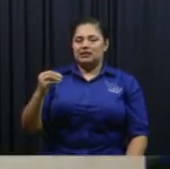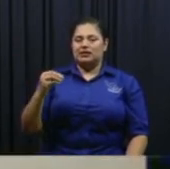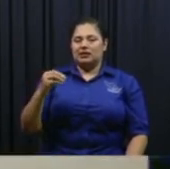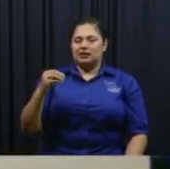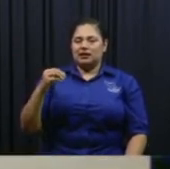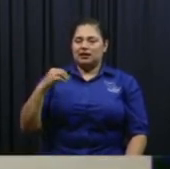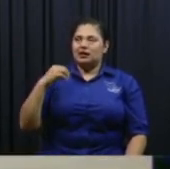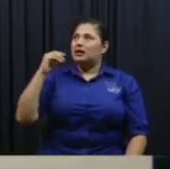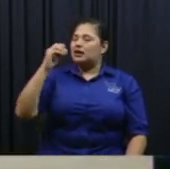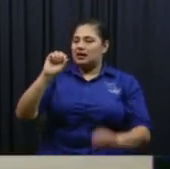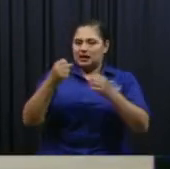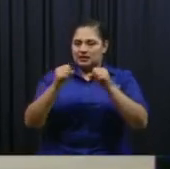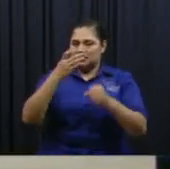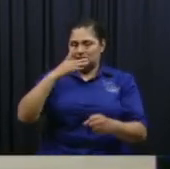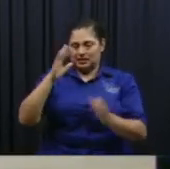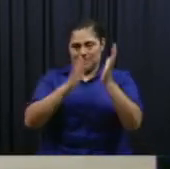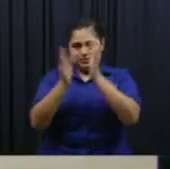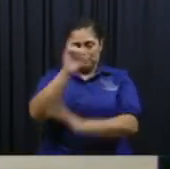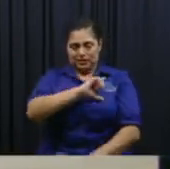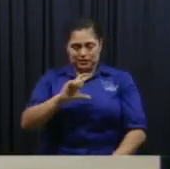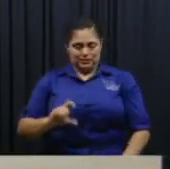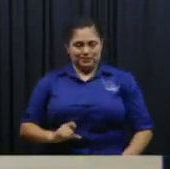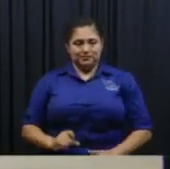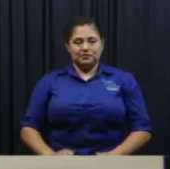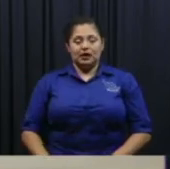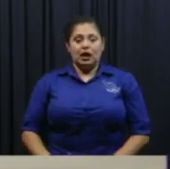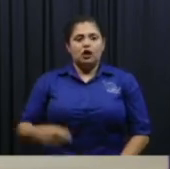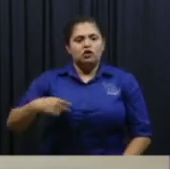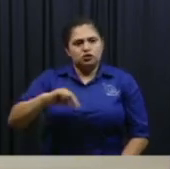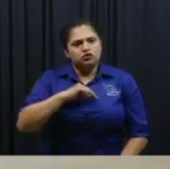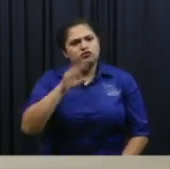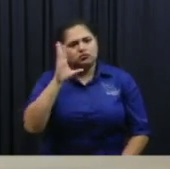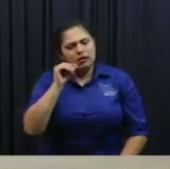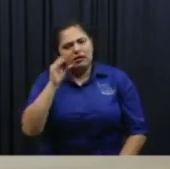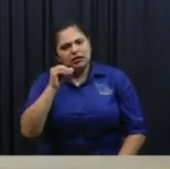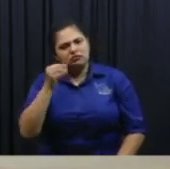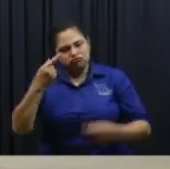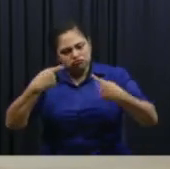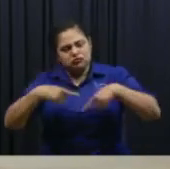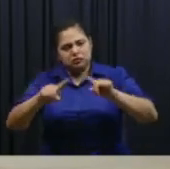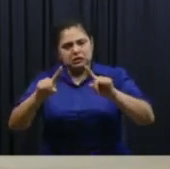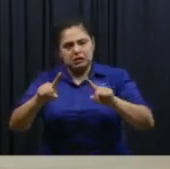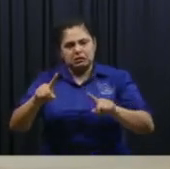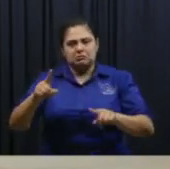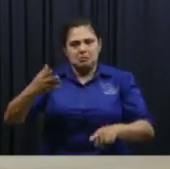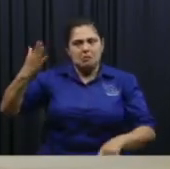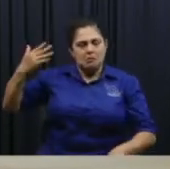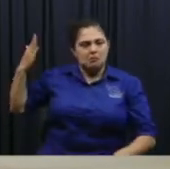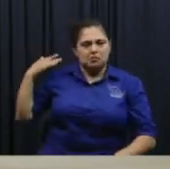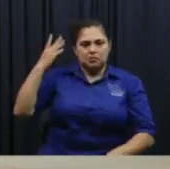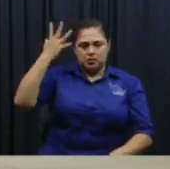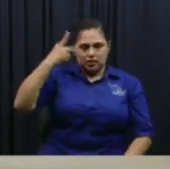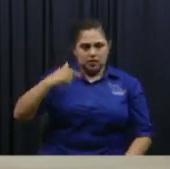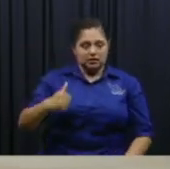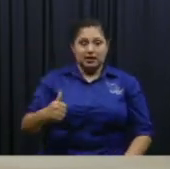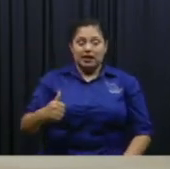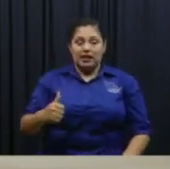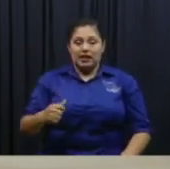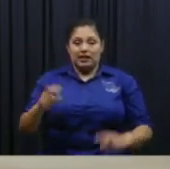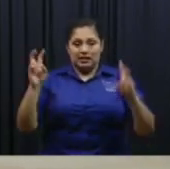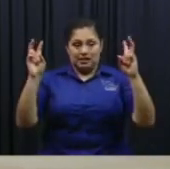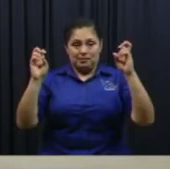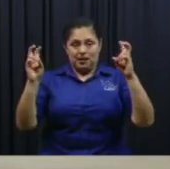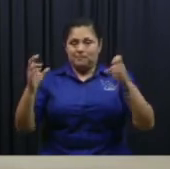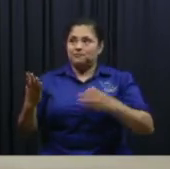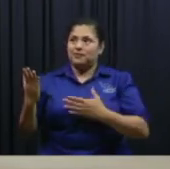Jesucristo entonces hemos estado conversando durante todos estos días acerca de la dádiva